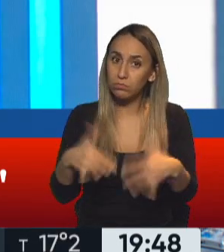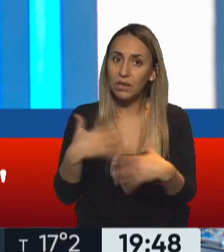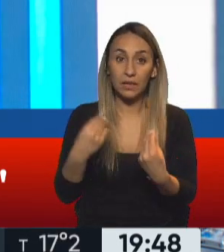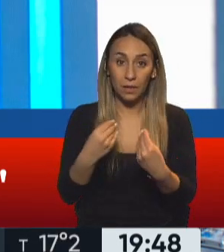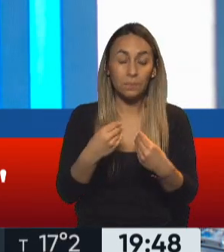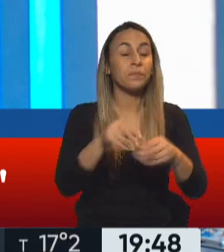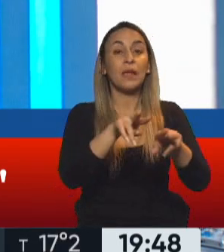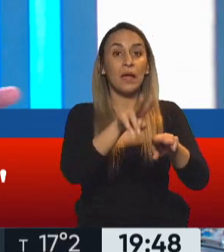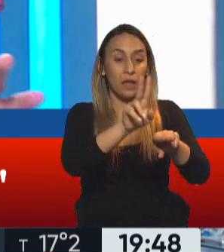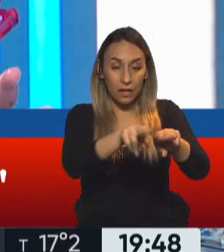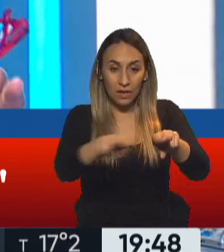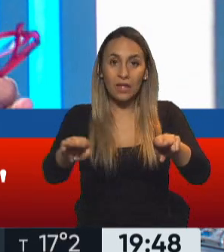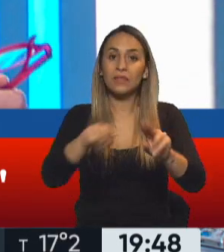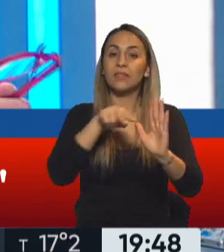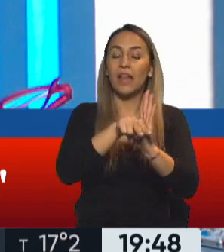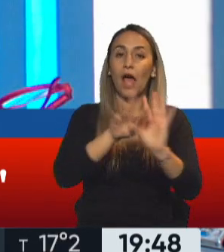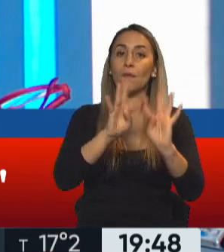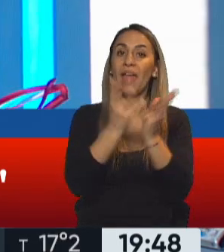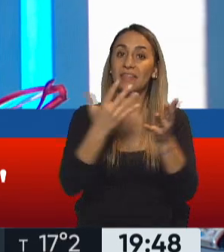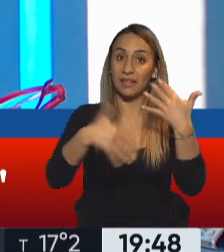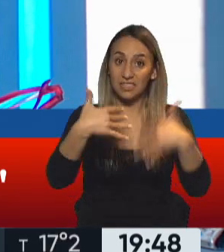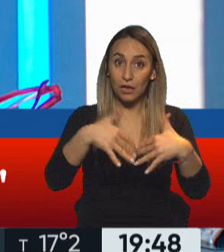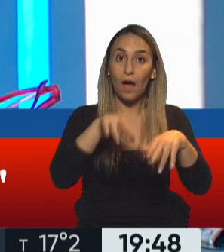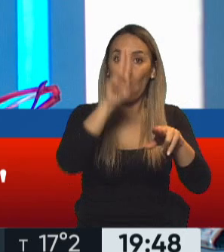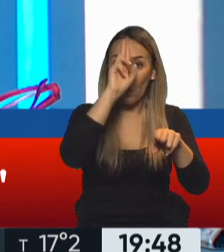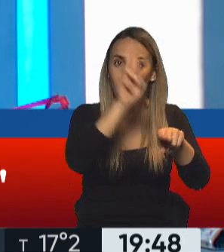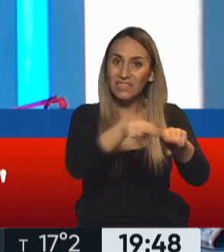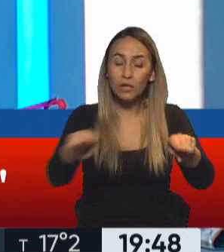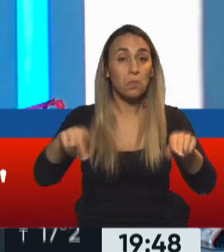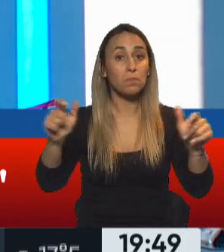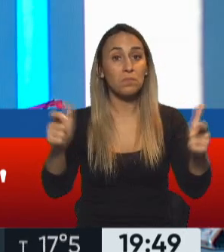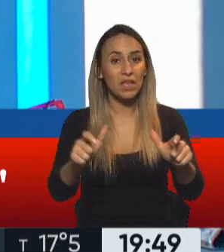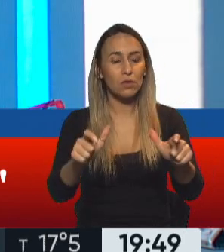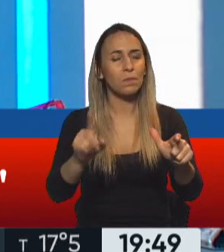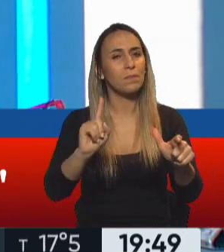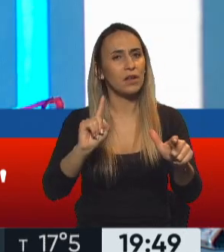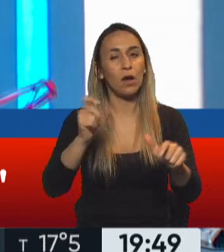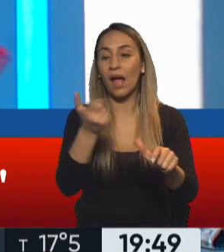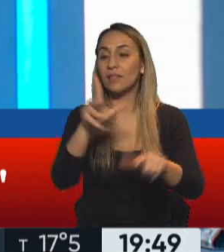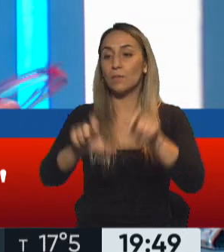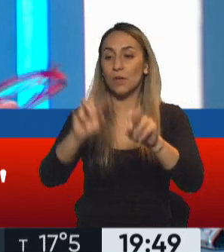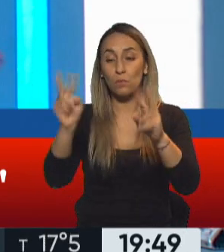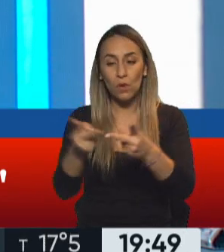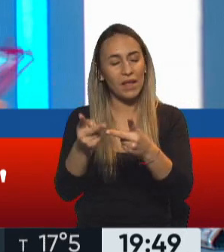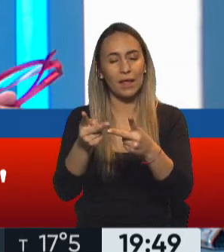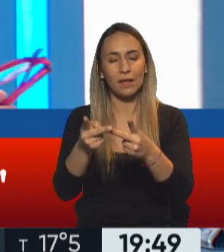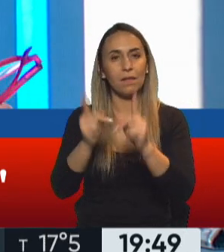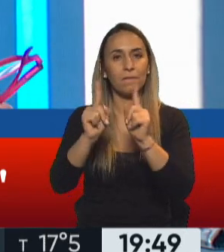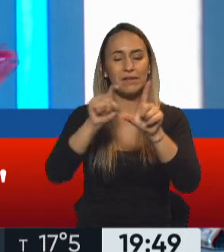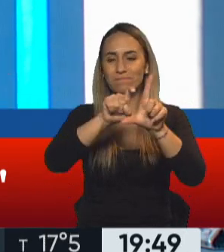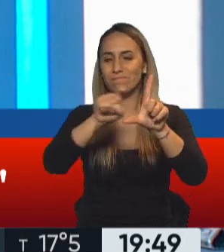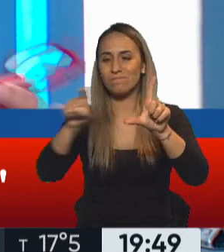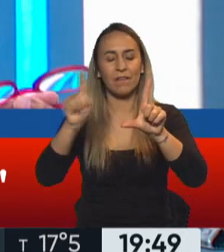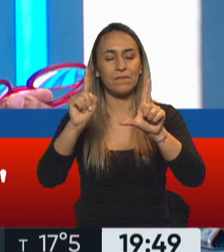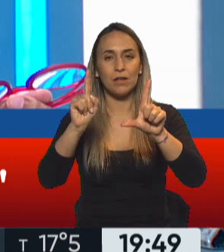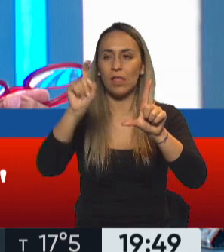de camas de terapia intensiva, pero no nos cayó tanto la letalidad. No. ¿Por qué ve la